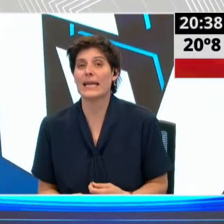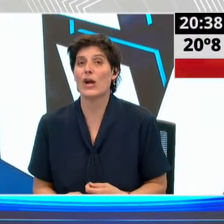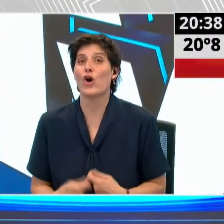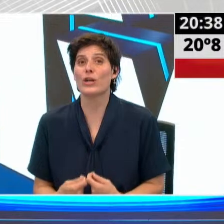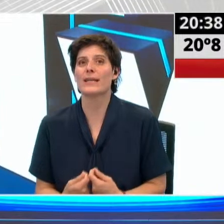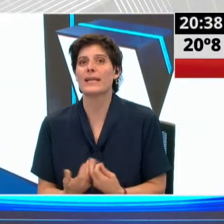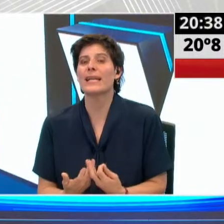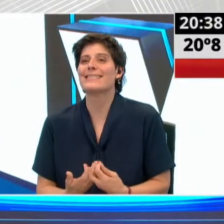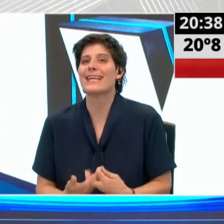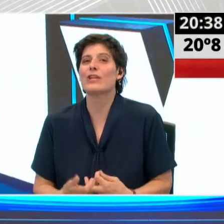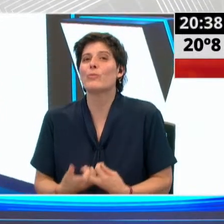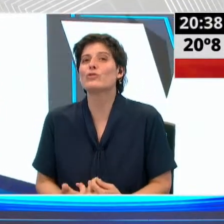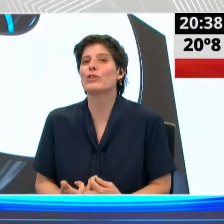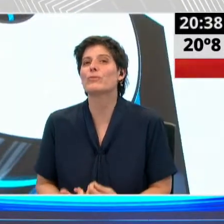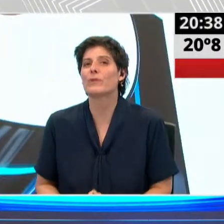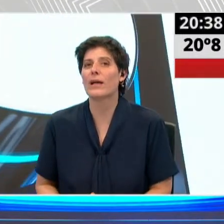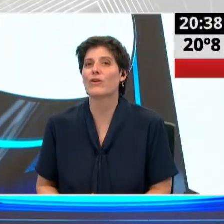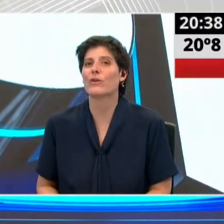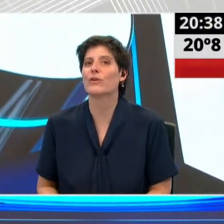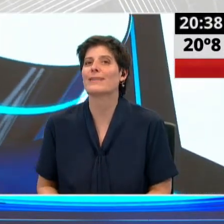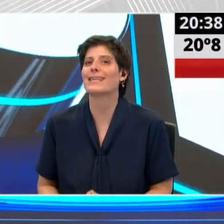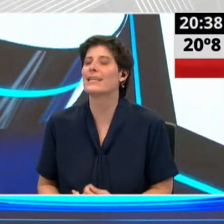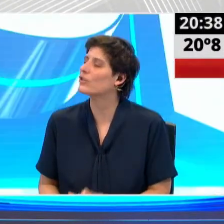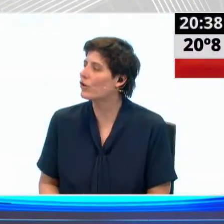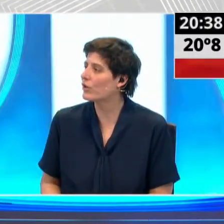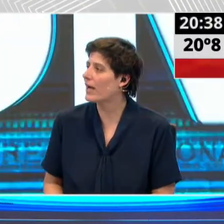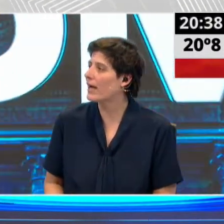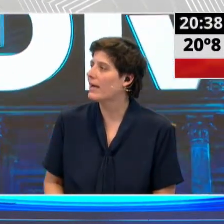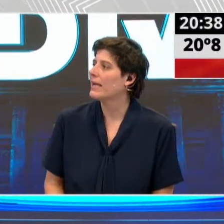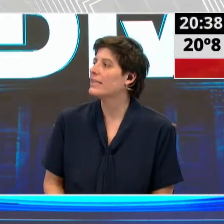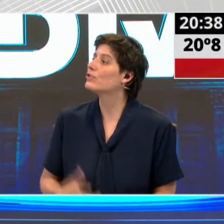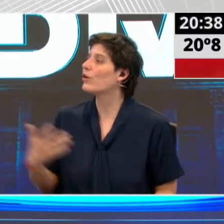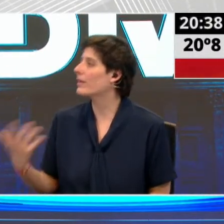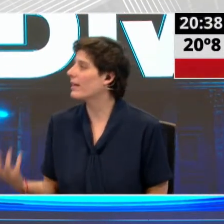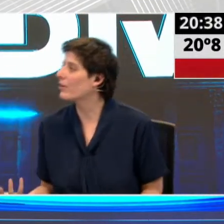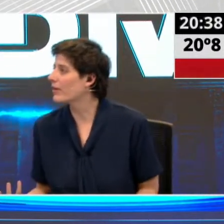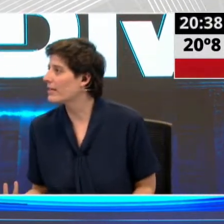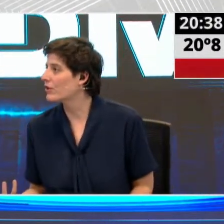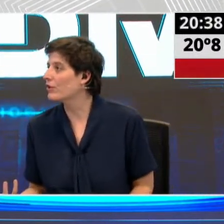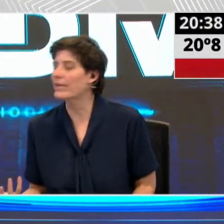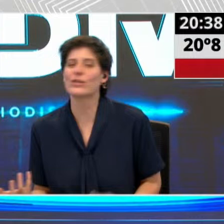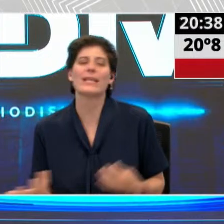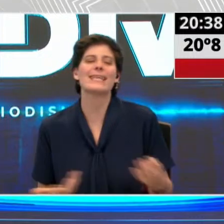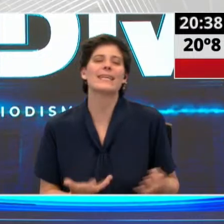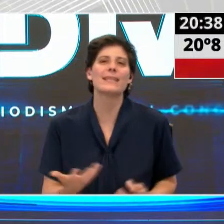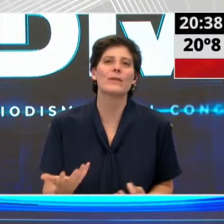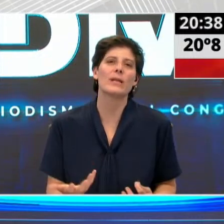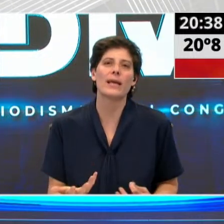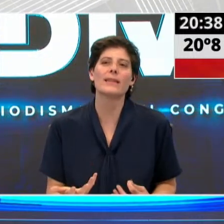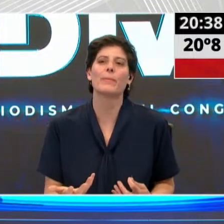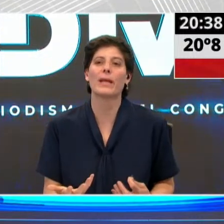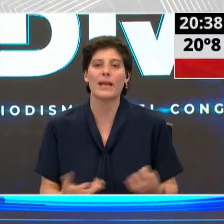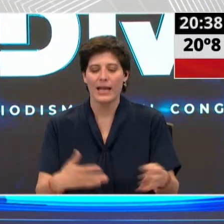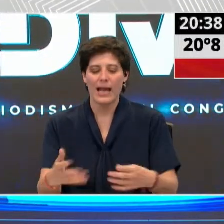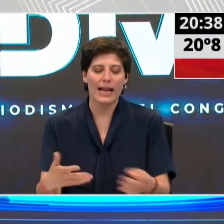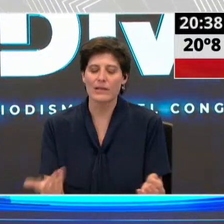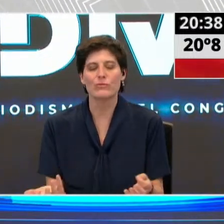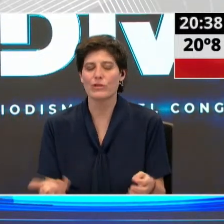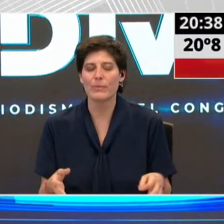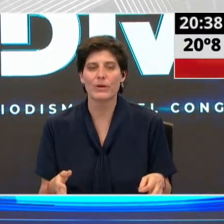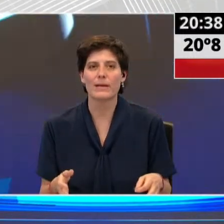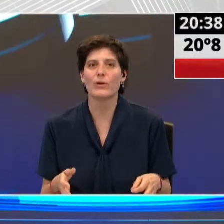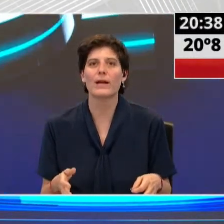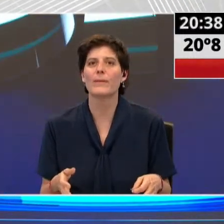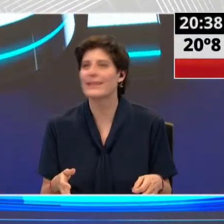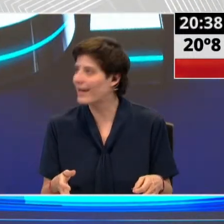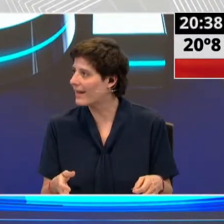y que hoy se requiere. Se han ido muchos diputados con trayectoria histórica en el Congreso, ¿no? Que eso le da cierta debilidad también a las